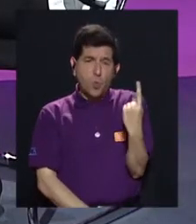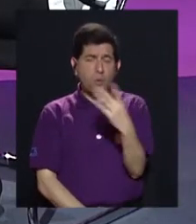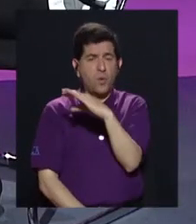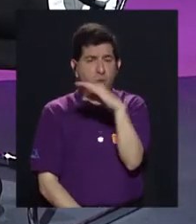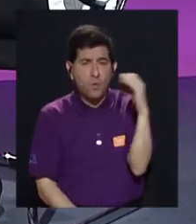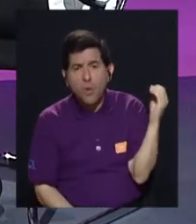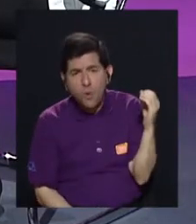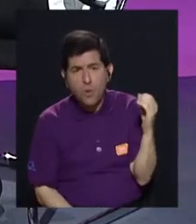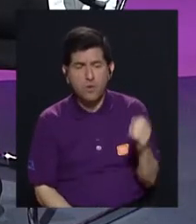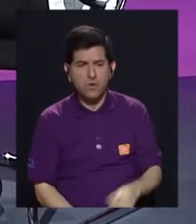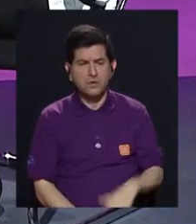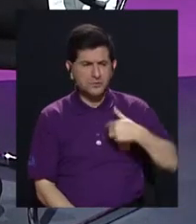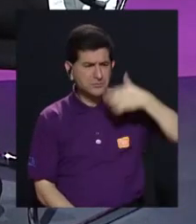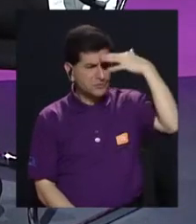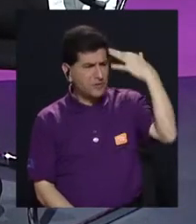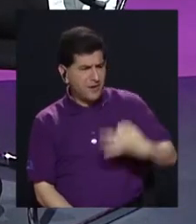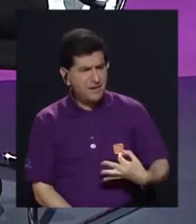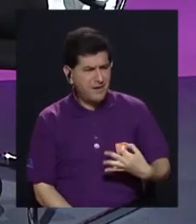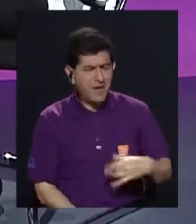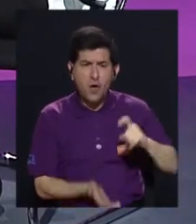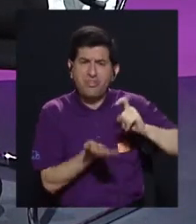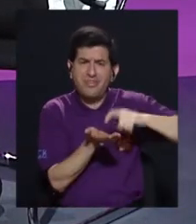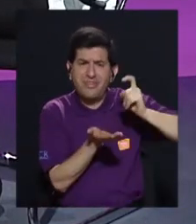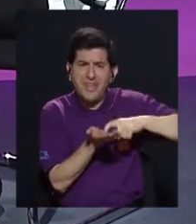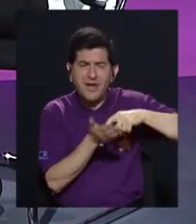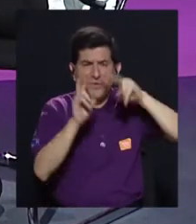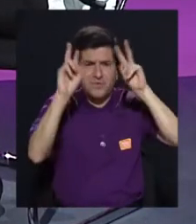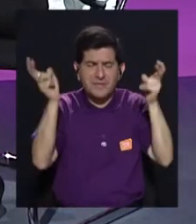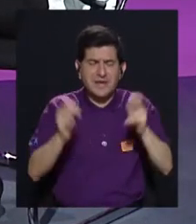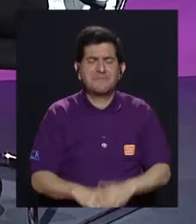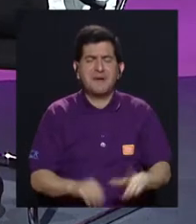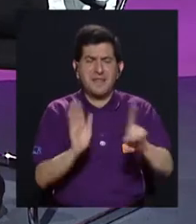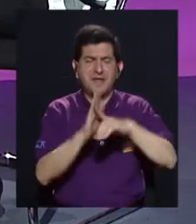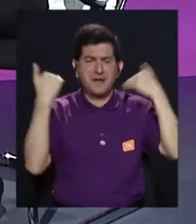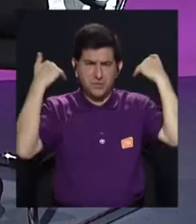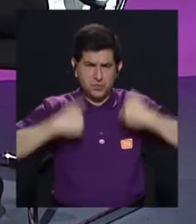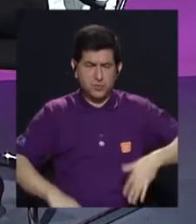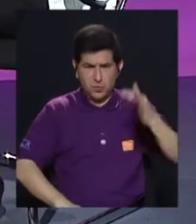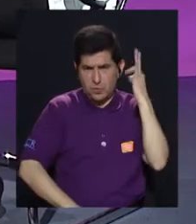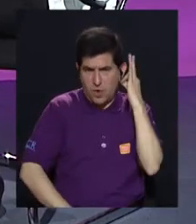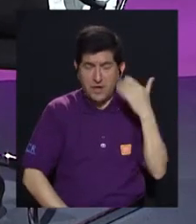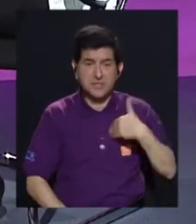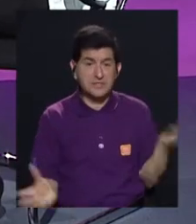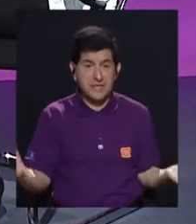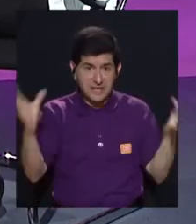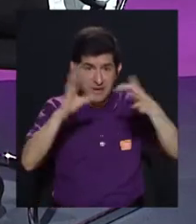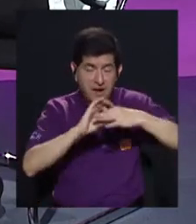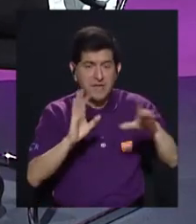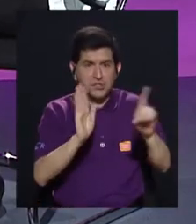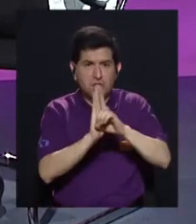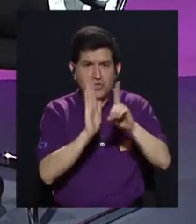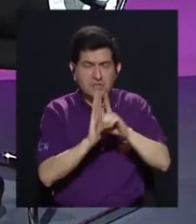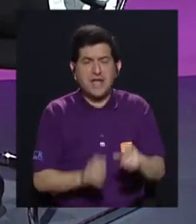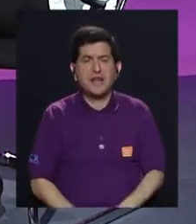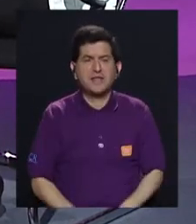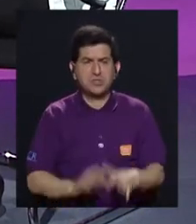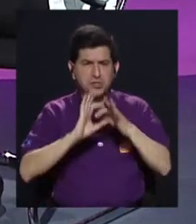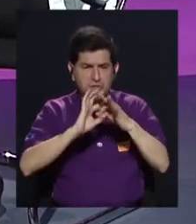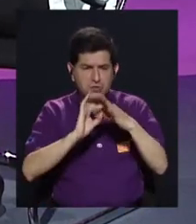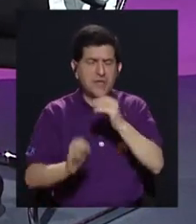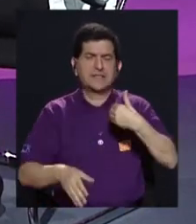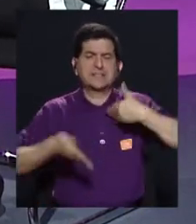para mí hay deudas con el tema de derechos humanos de las mujeres que tienen mucho que ver con nuestros derechos sexuales y derechos